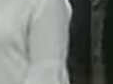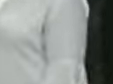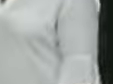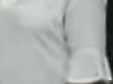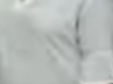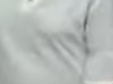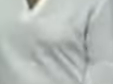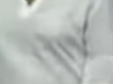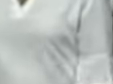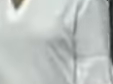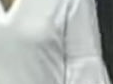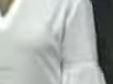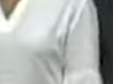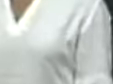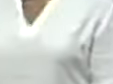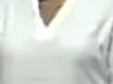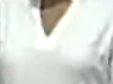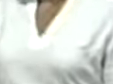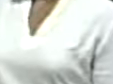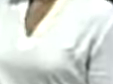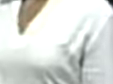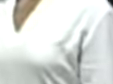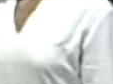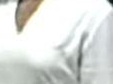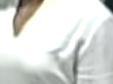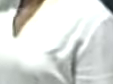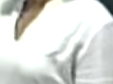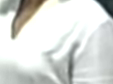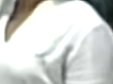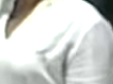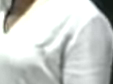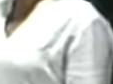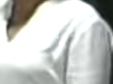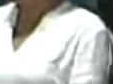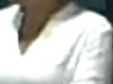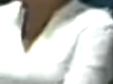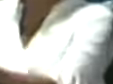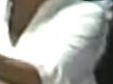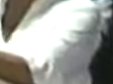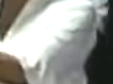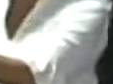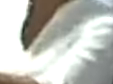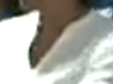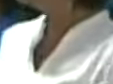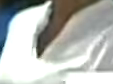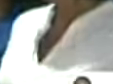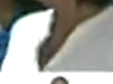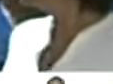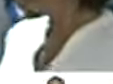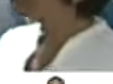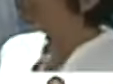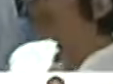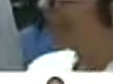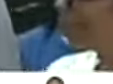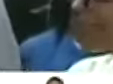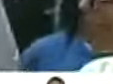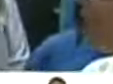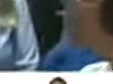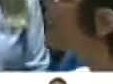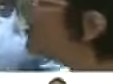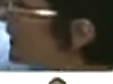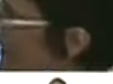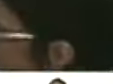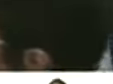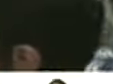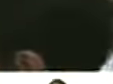vinculadas a la vida a la salud y me da mucha alegría venir gobernador ministra a